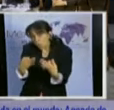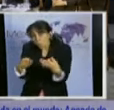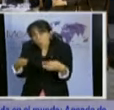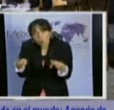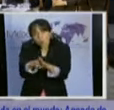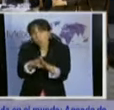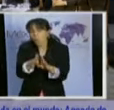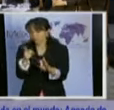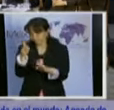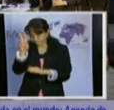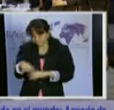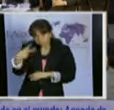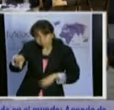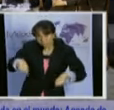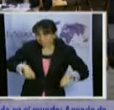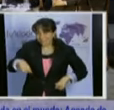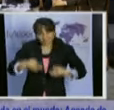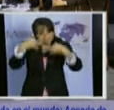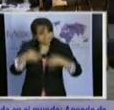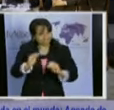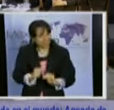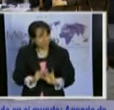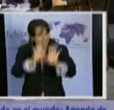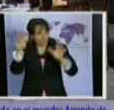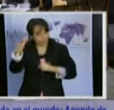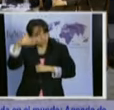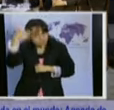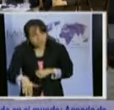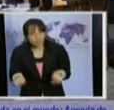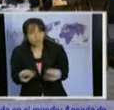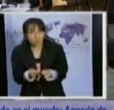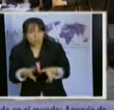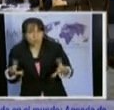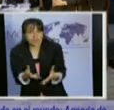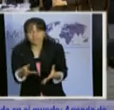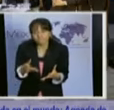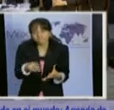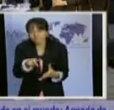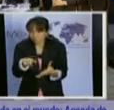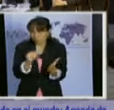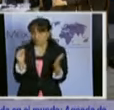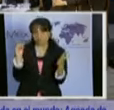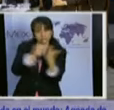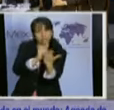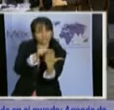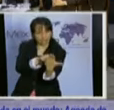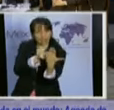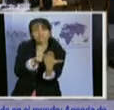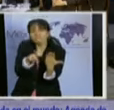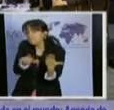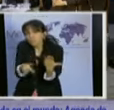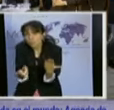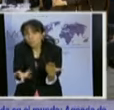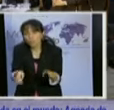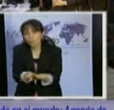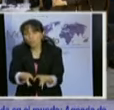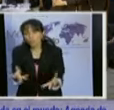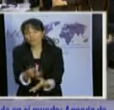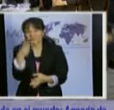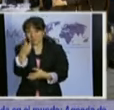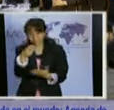un fortalecimiento de nuestro quehacer, porque en esa medida se fortalecerá la democracia en la región